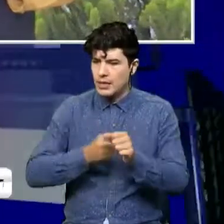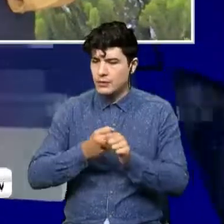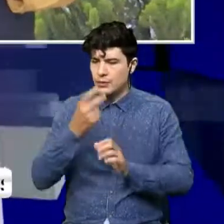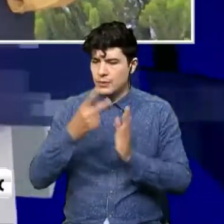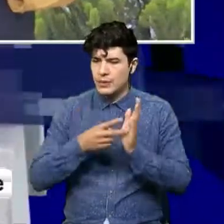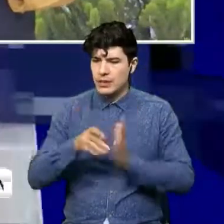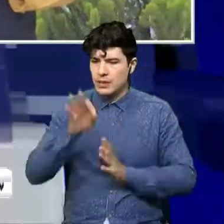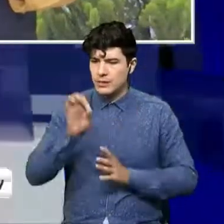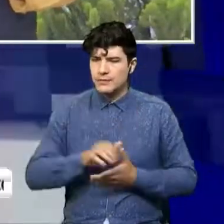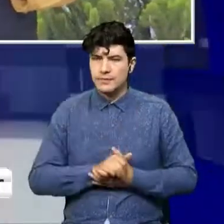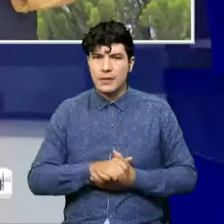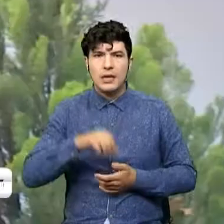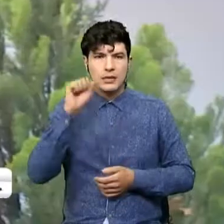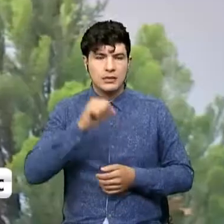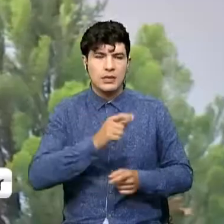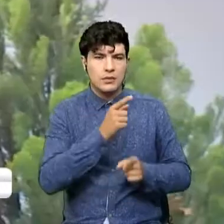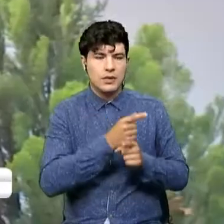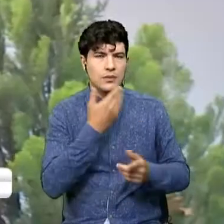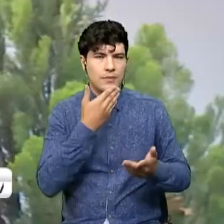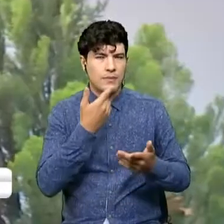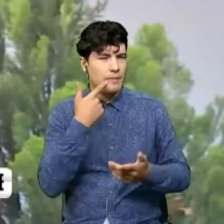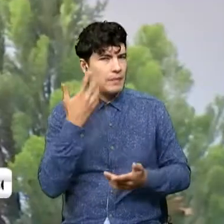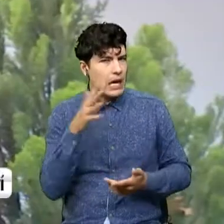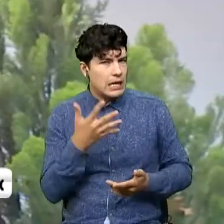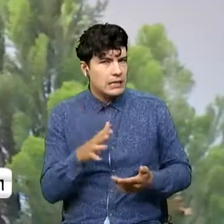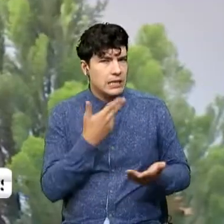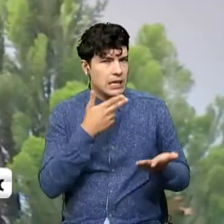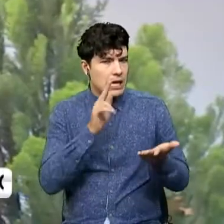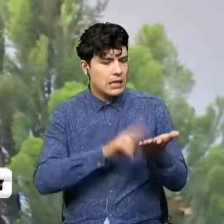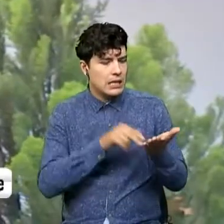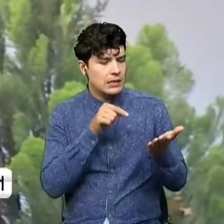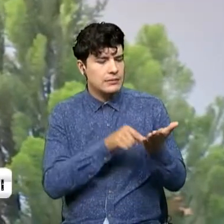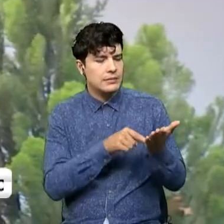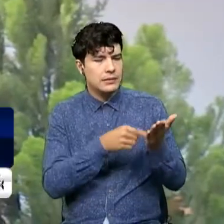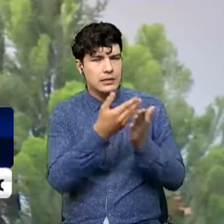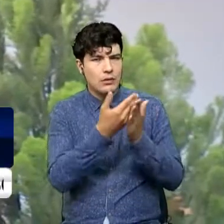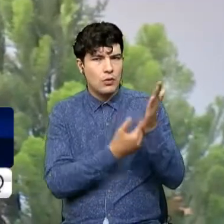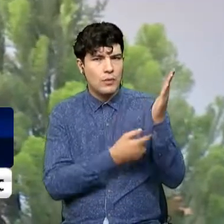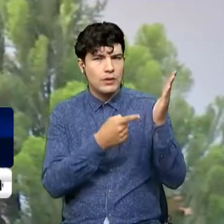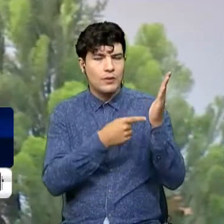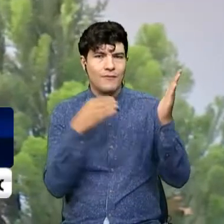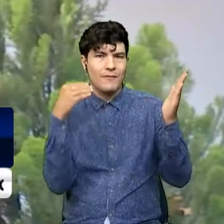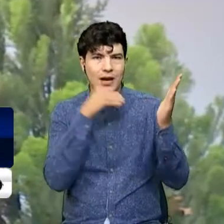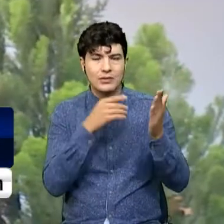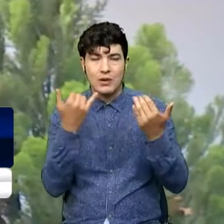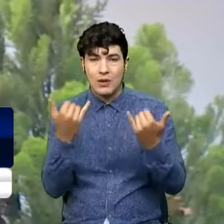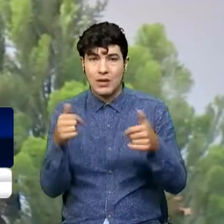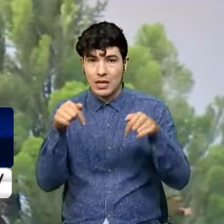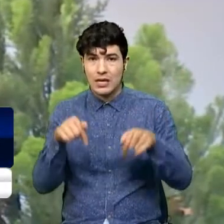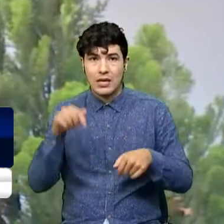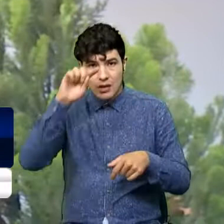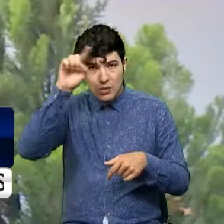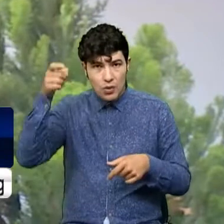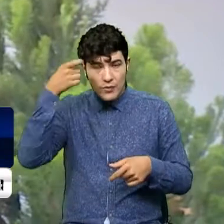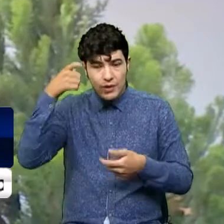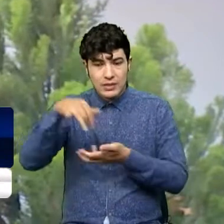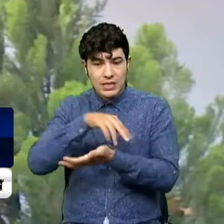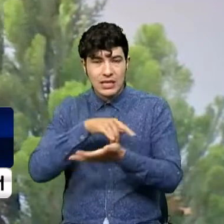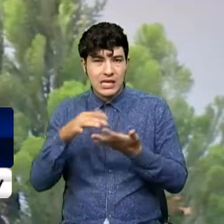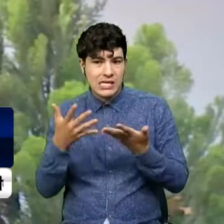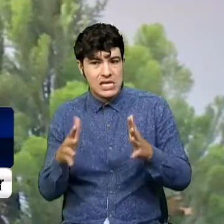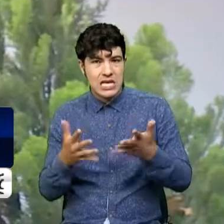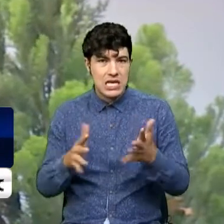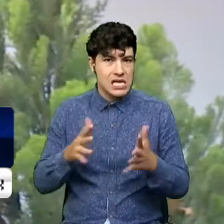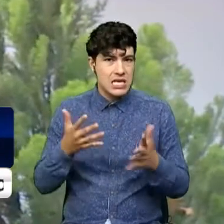Buenas tardes. Pues un documento presuntamente falso tiene nuevamente en la cuerda floja el PAE en la gobernación de Santander. La